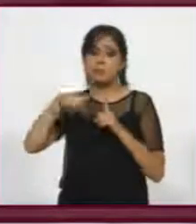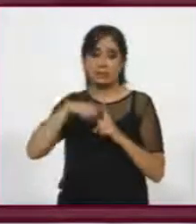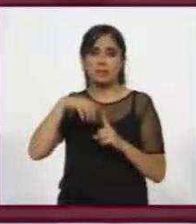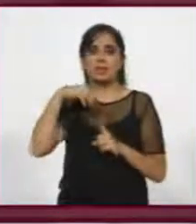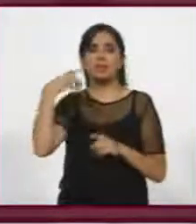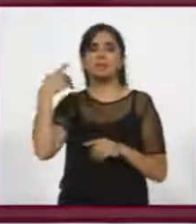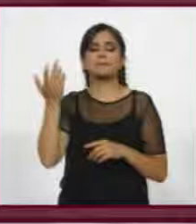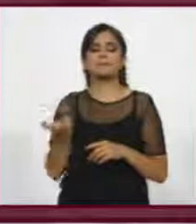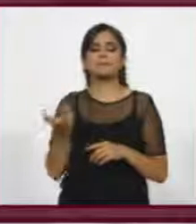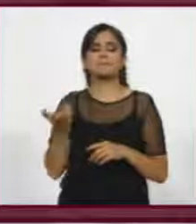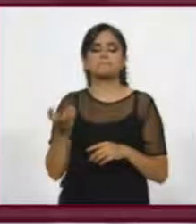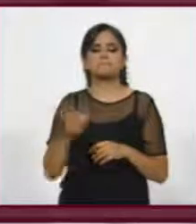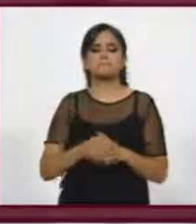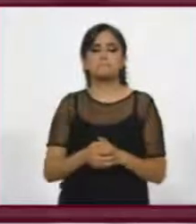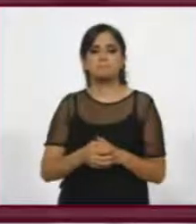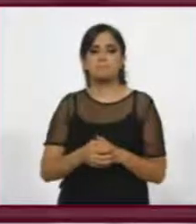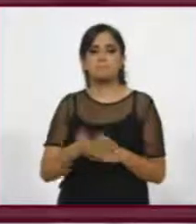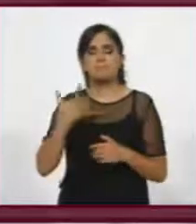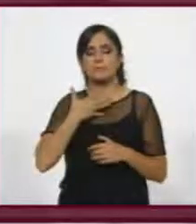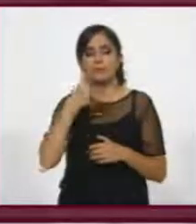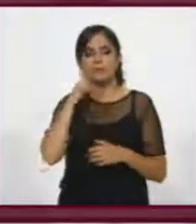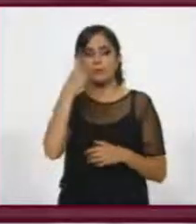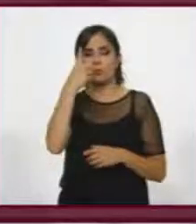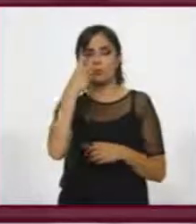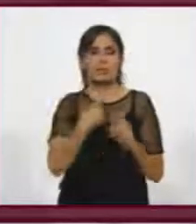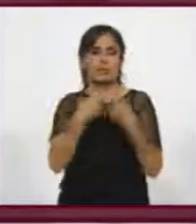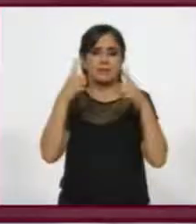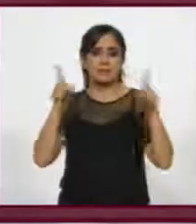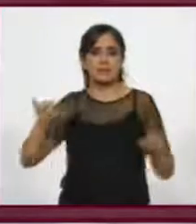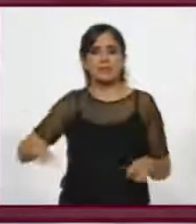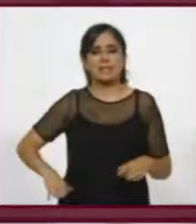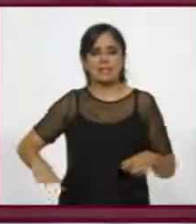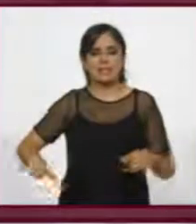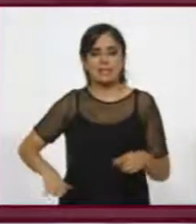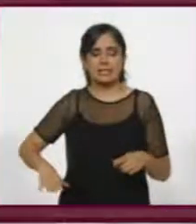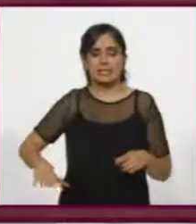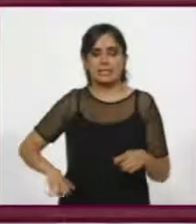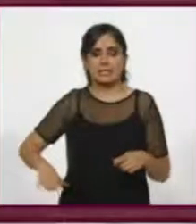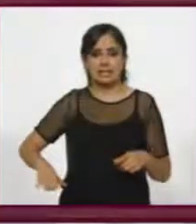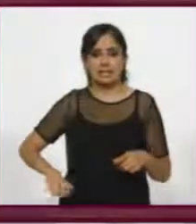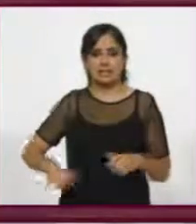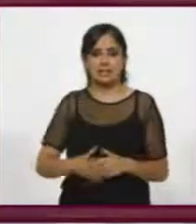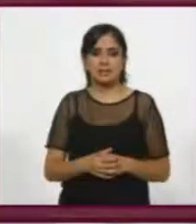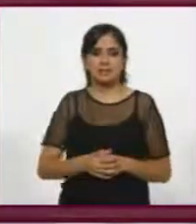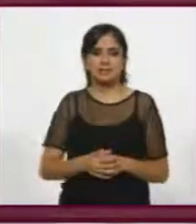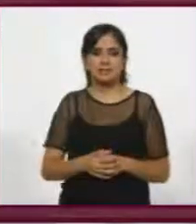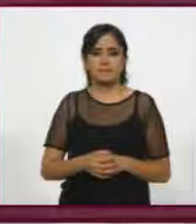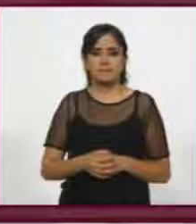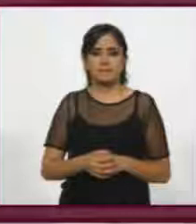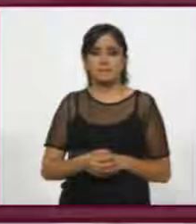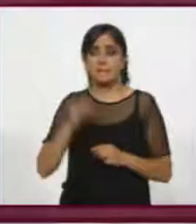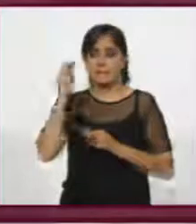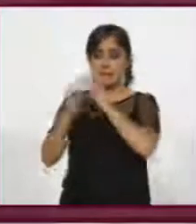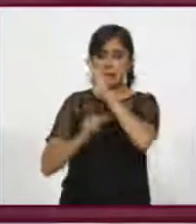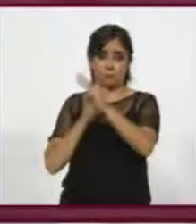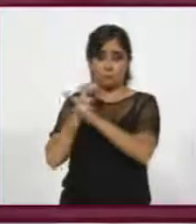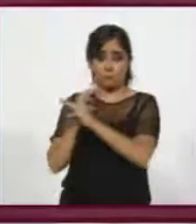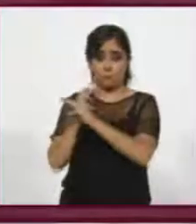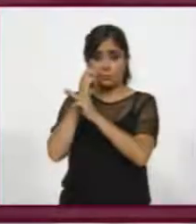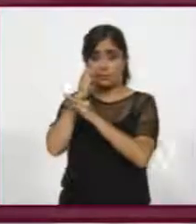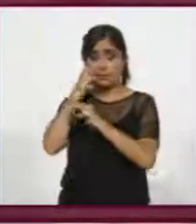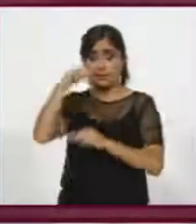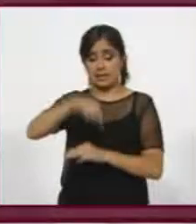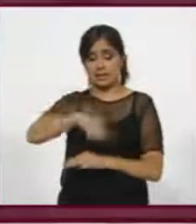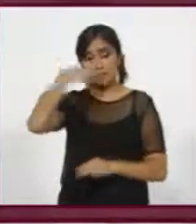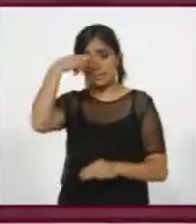como país, y aquí ya hay que marcar una diferencia interesante, que es en el mundo, y esto también pasa